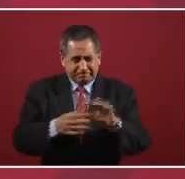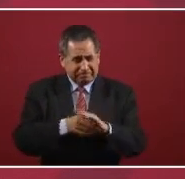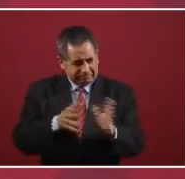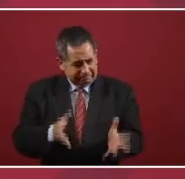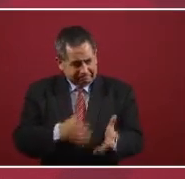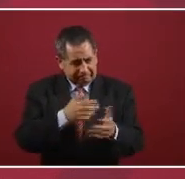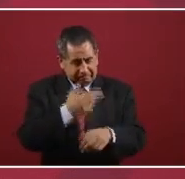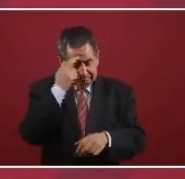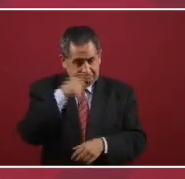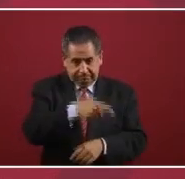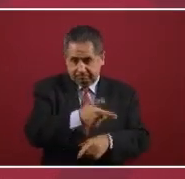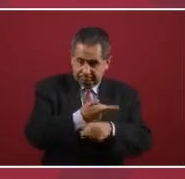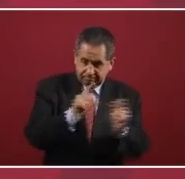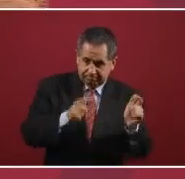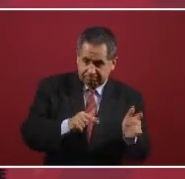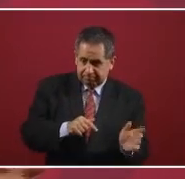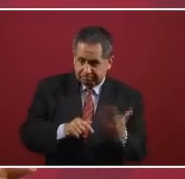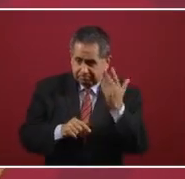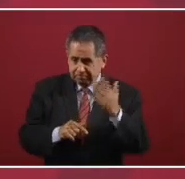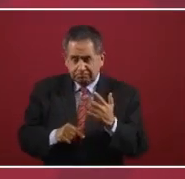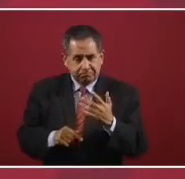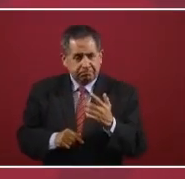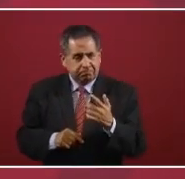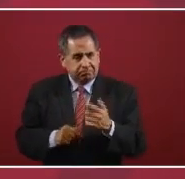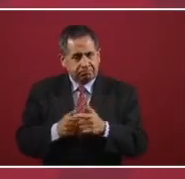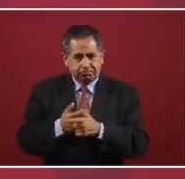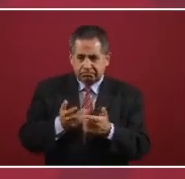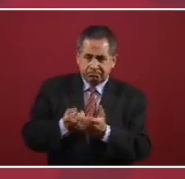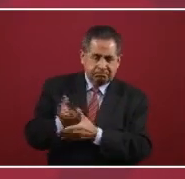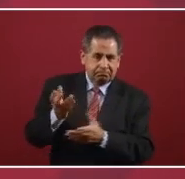para liberar a alguien